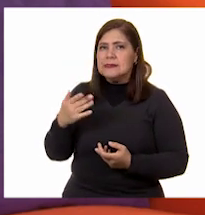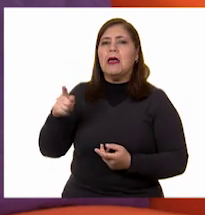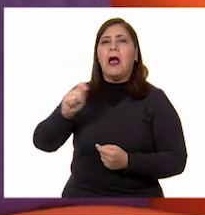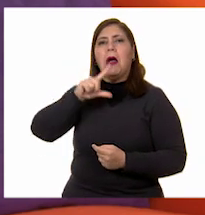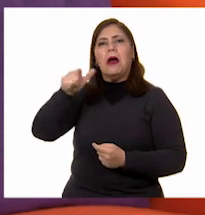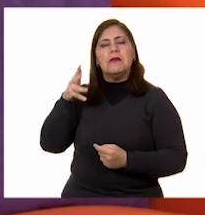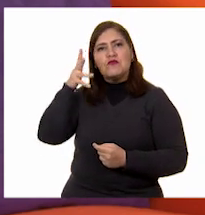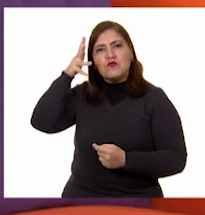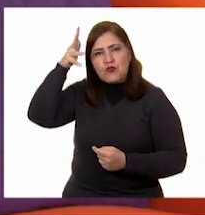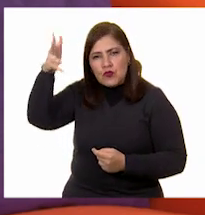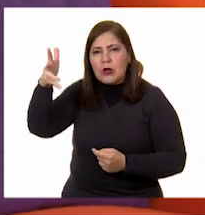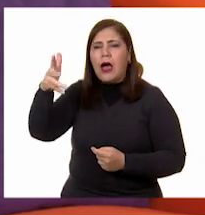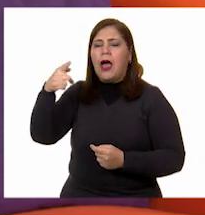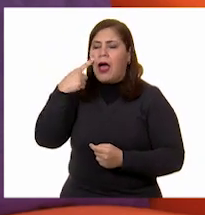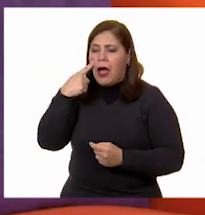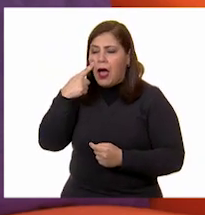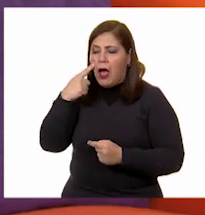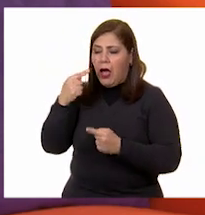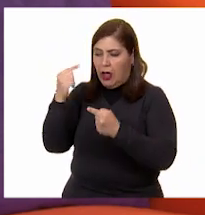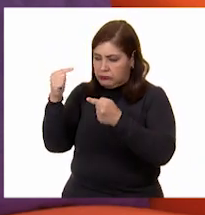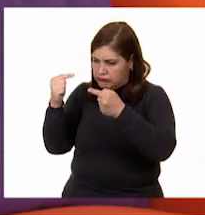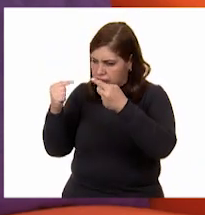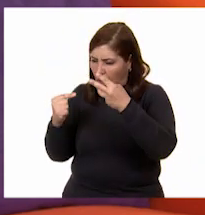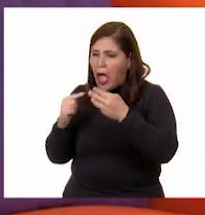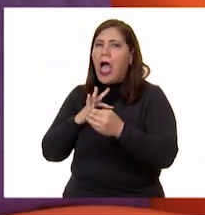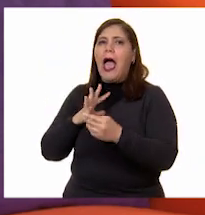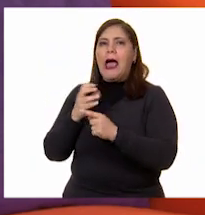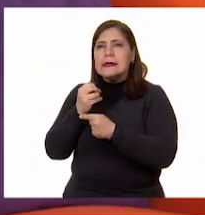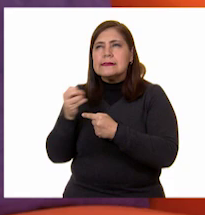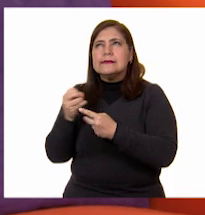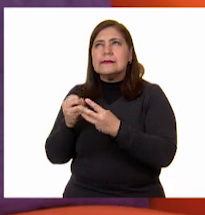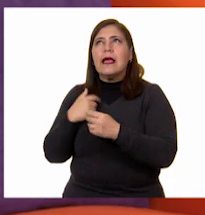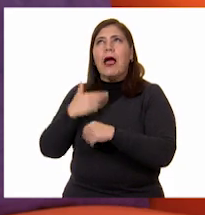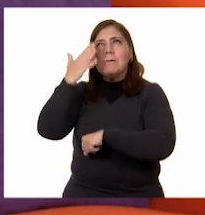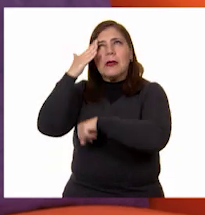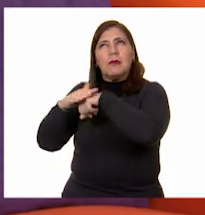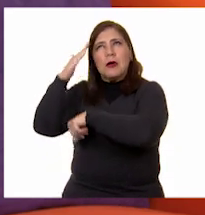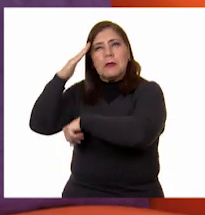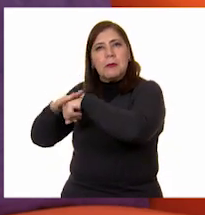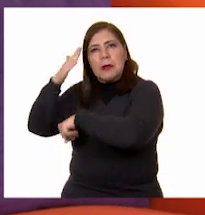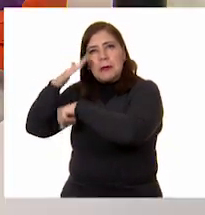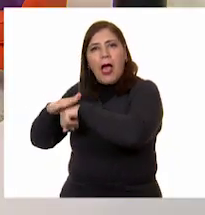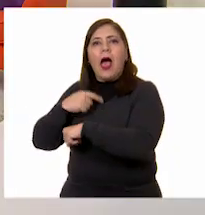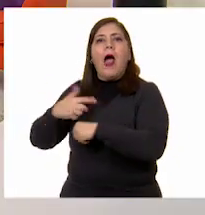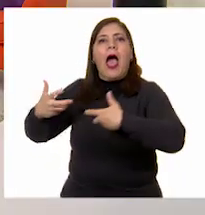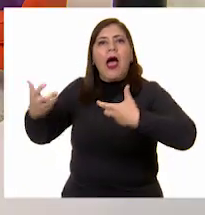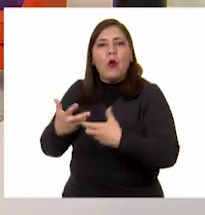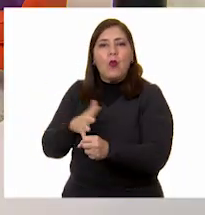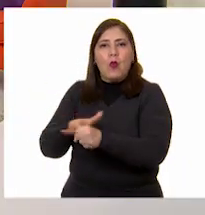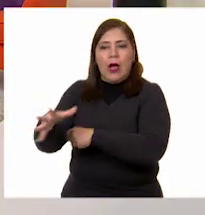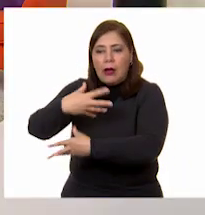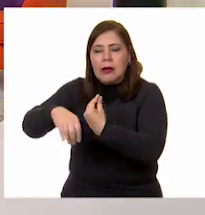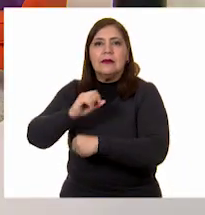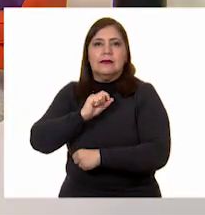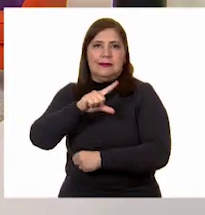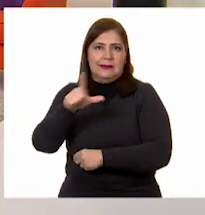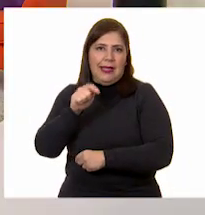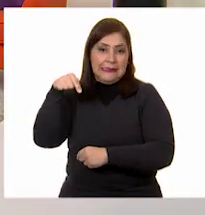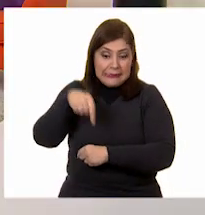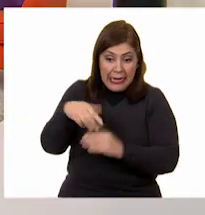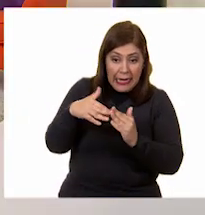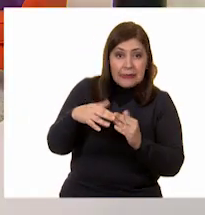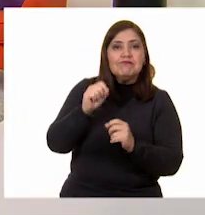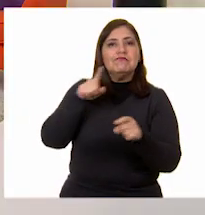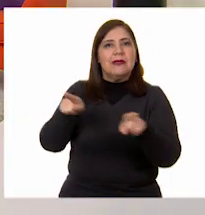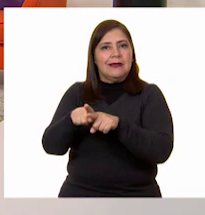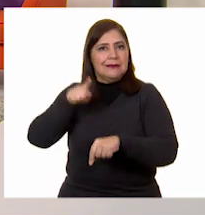estructura y predictibilidad si se coordina entre lo que deben de hacer en casa y en la escuela. Por ejemplo, se me ocurre que a